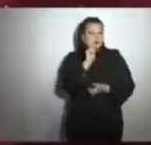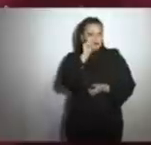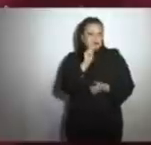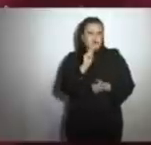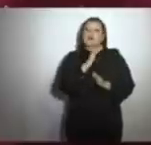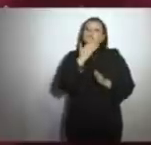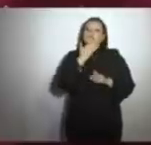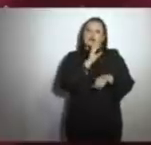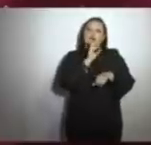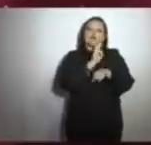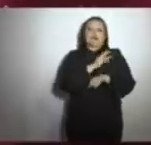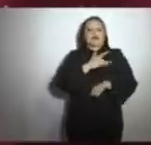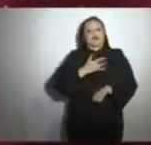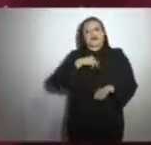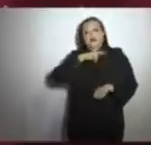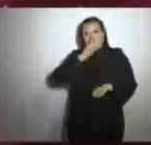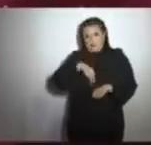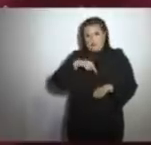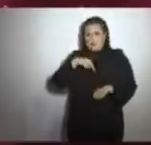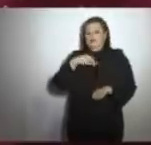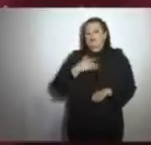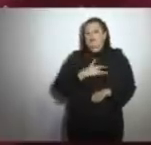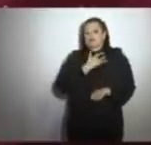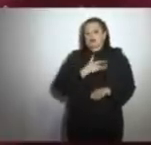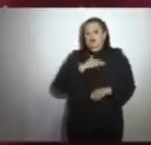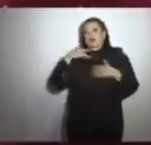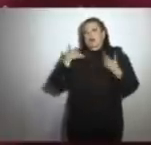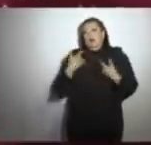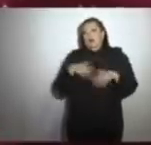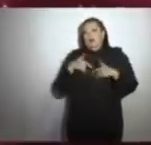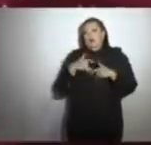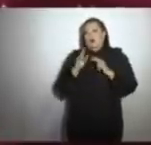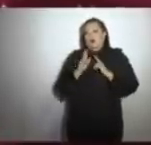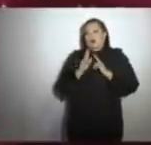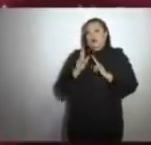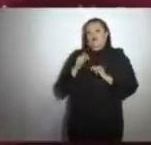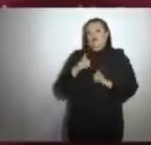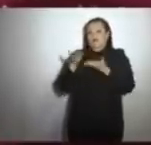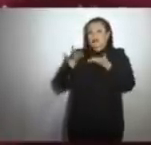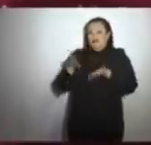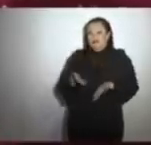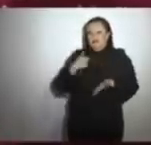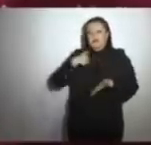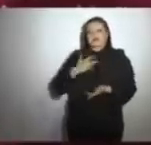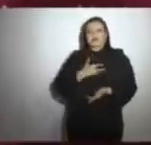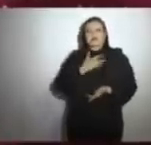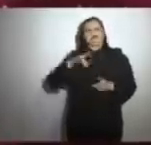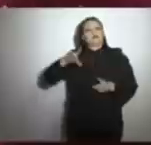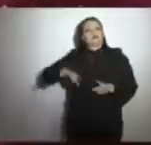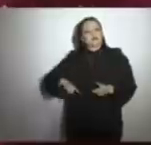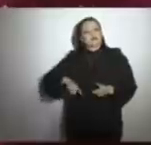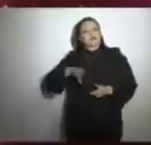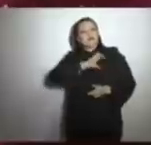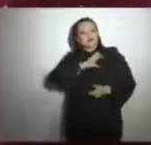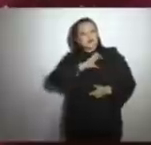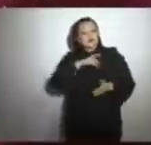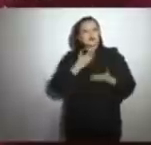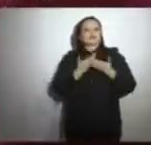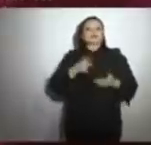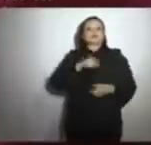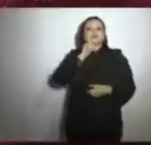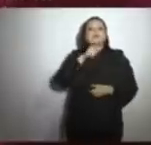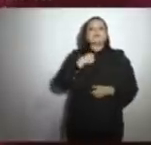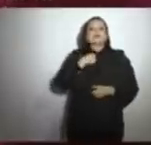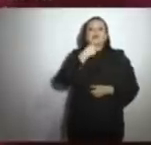verdad, nos sentimos muy distinguidos porque nos reciben con este afecto, pero decirles también